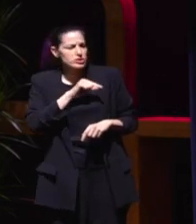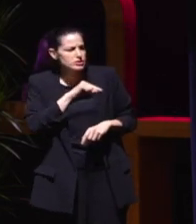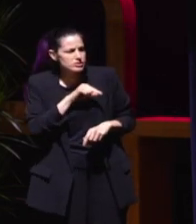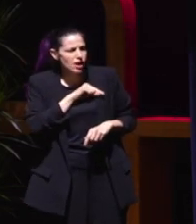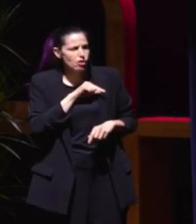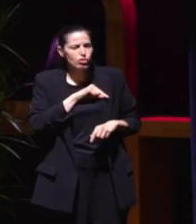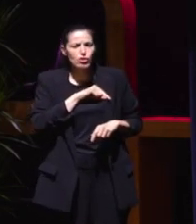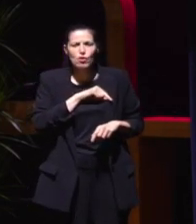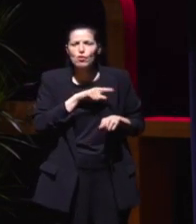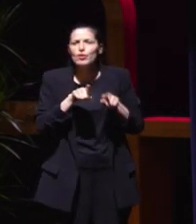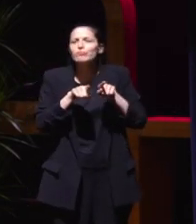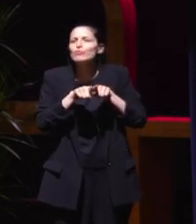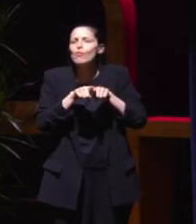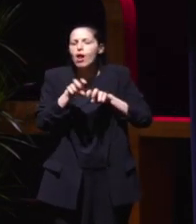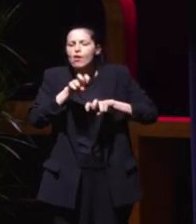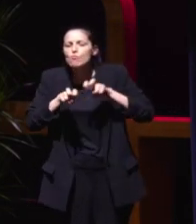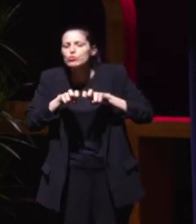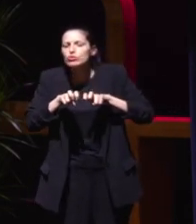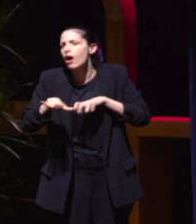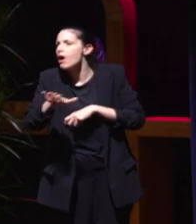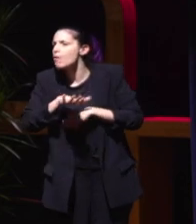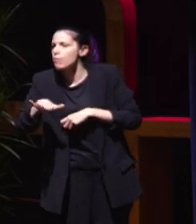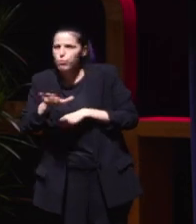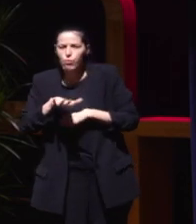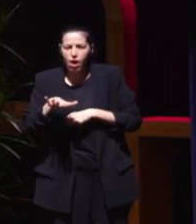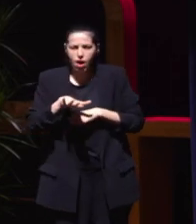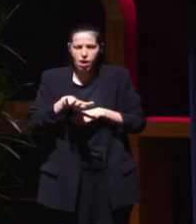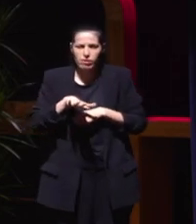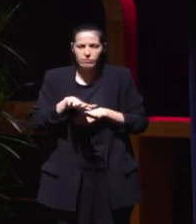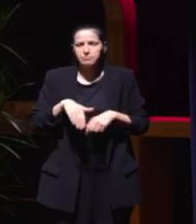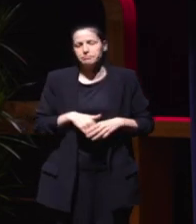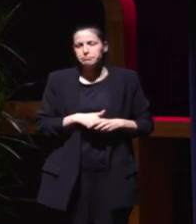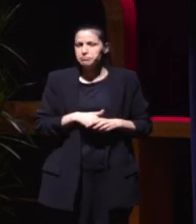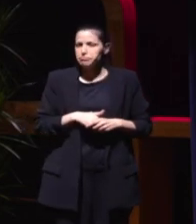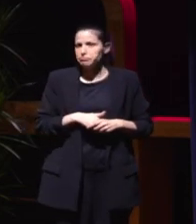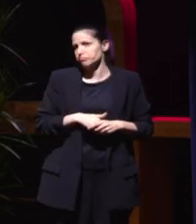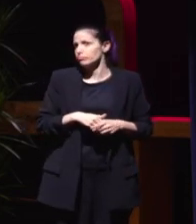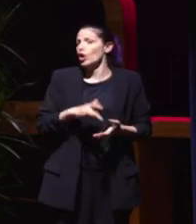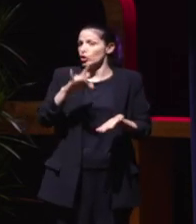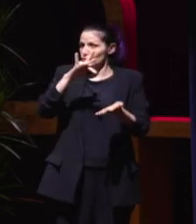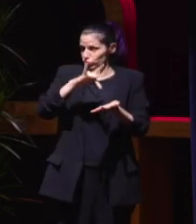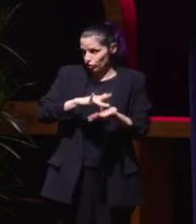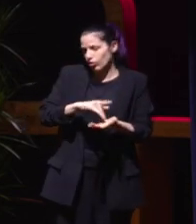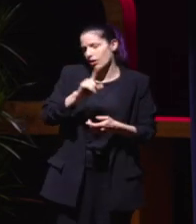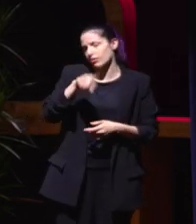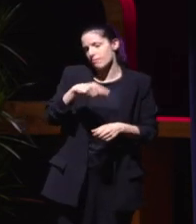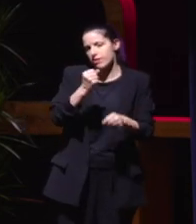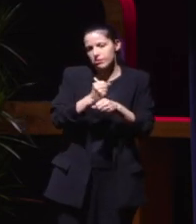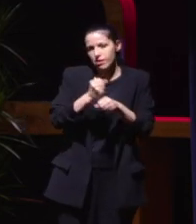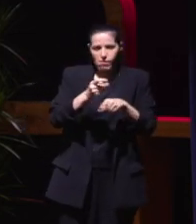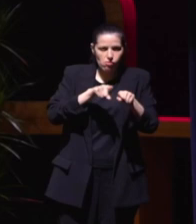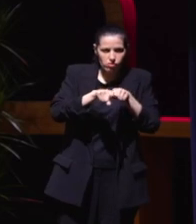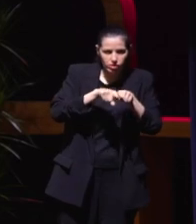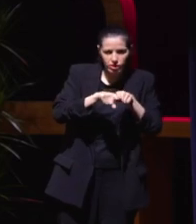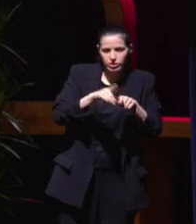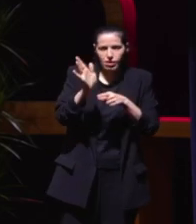buscar el lugar no el lugar en el mundo y eso eso es lo que me ha pasado también con la crítica cinematográfica o sea